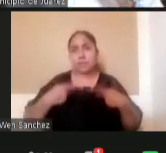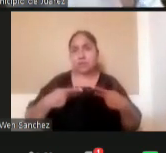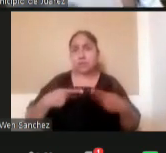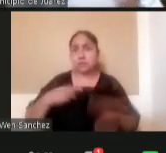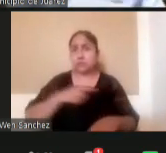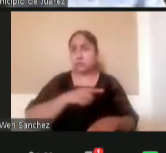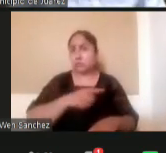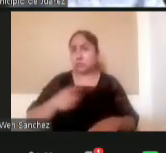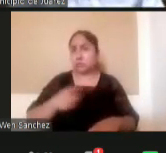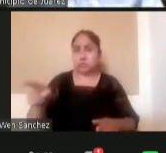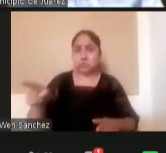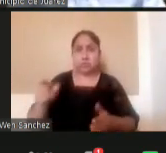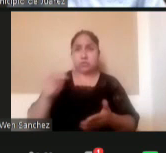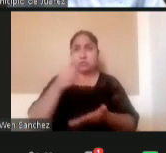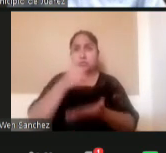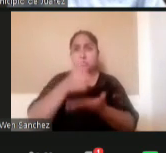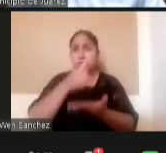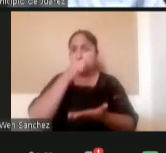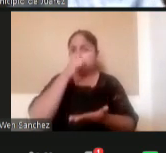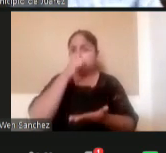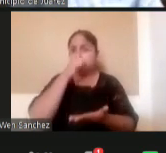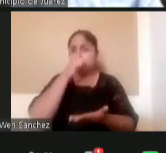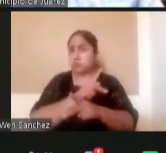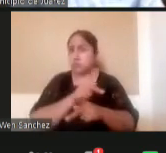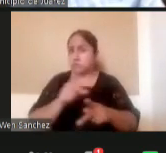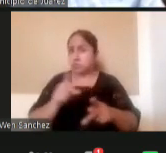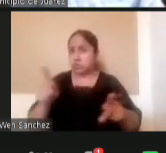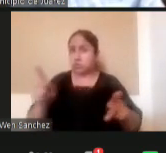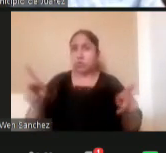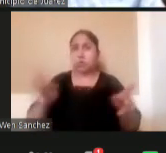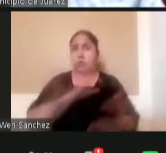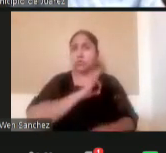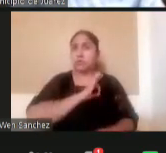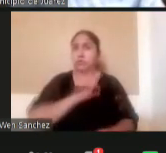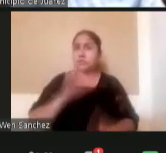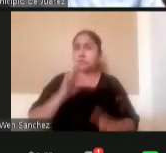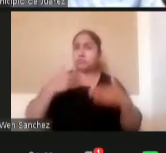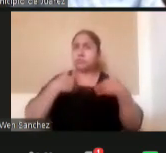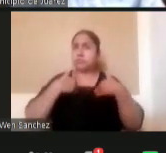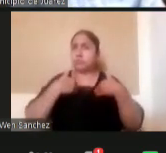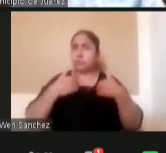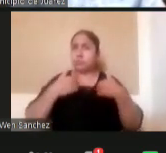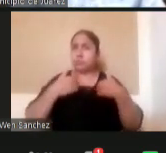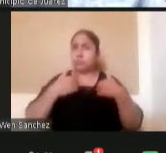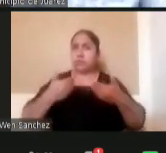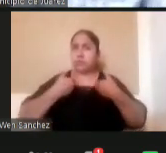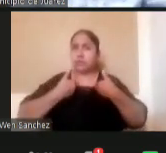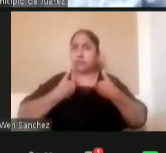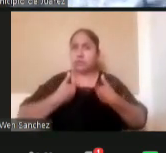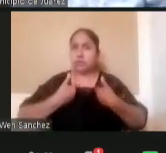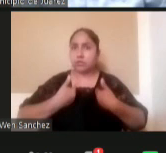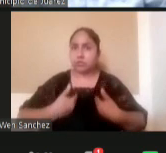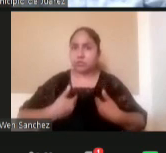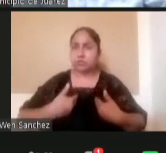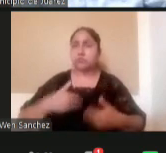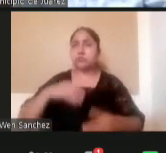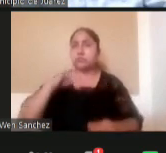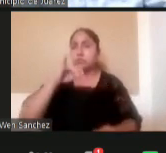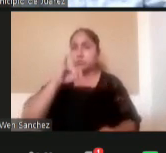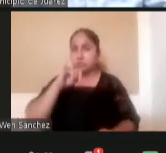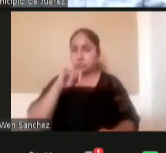de la regularización de cualquier servicio, así sea la recolección de basura, así sea la energía eléctrica, así sea el